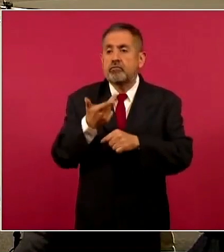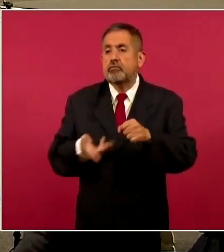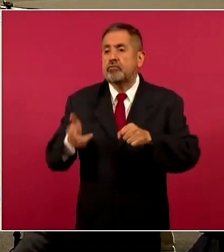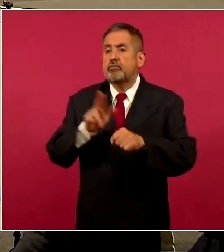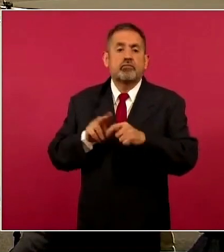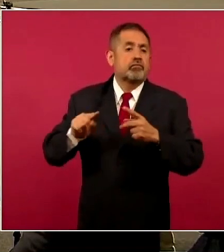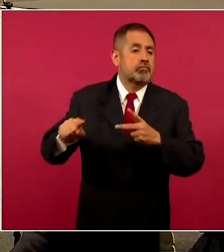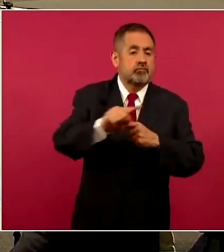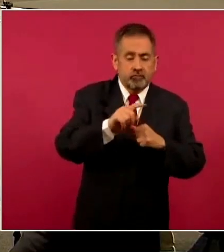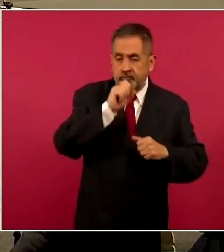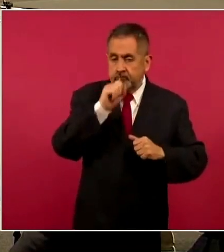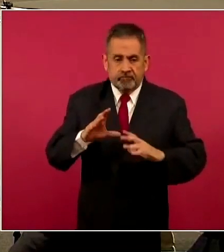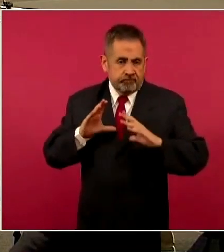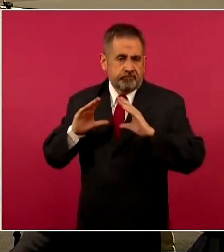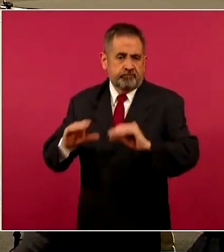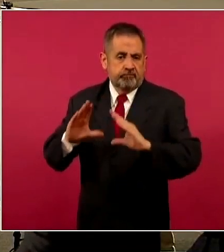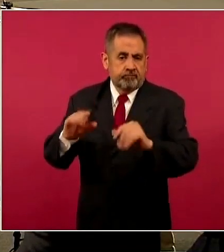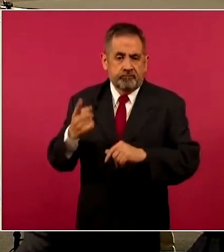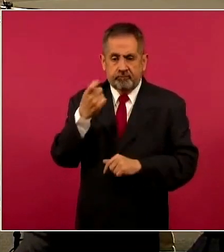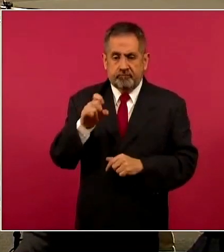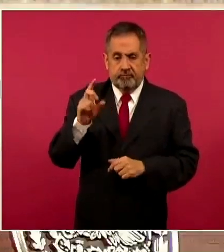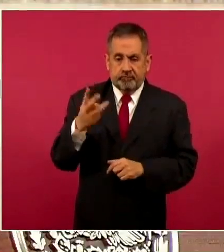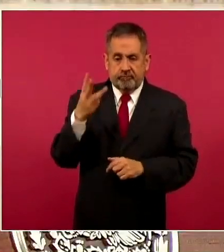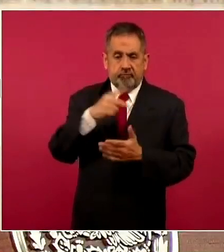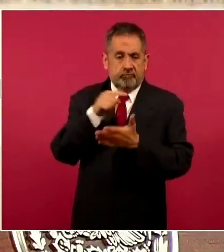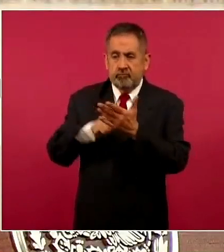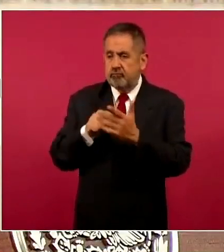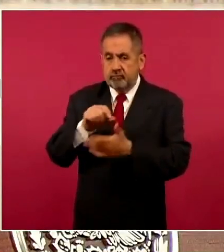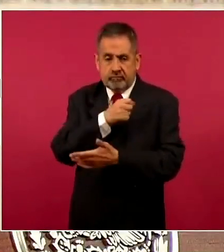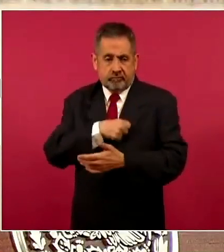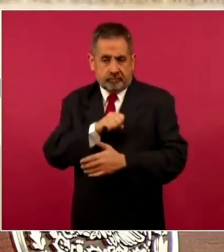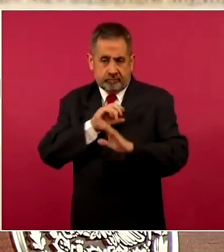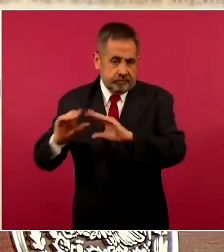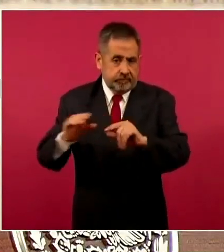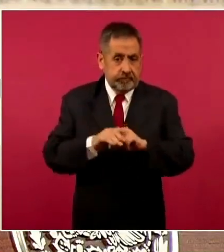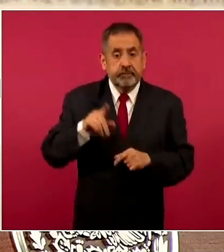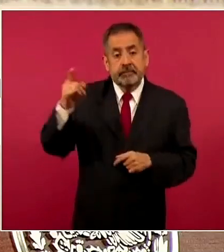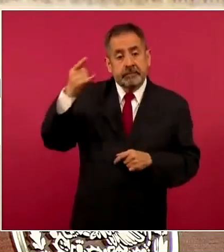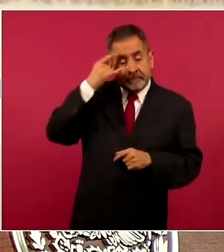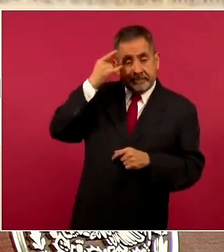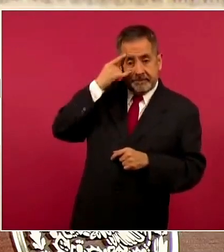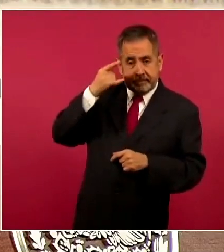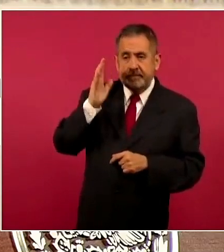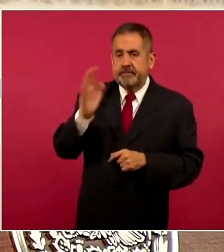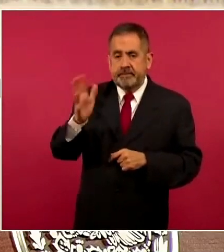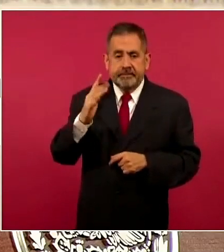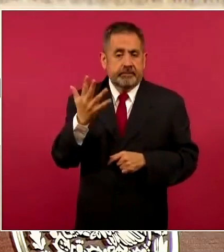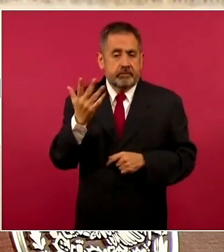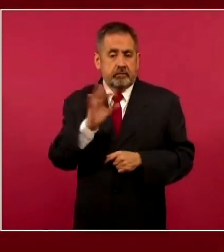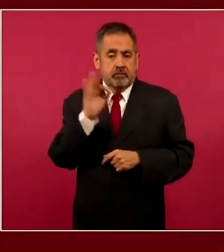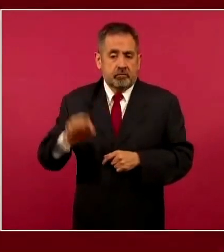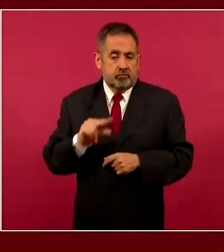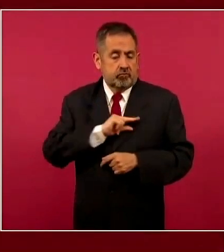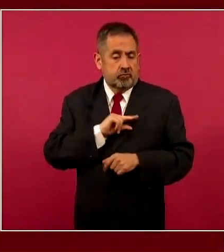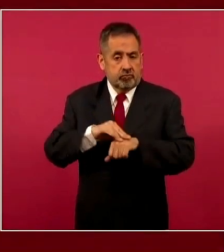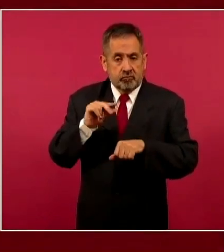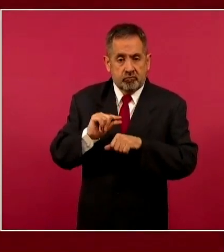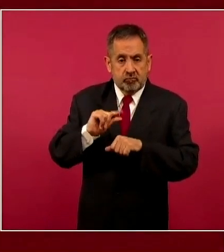también capacitando en los 133 unidades de salud. En Campeche hay una cobertura del 50% de médicos